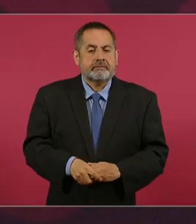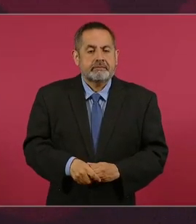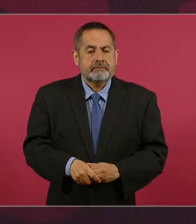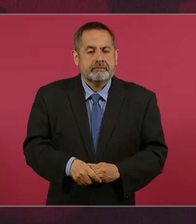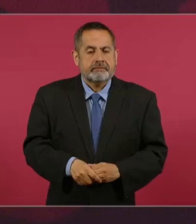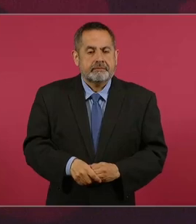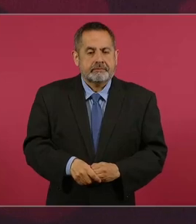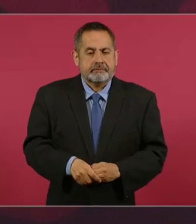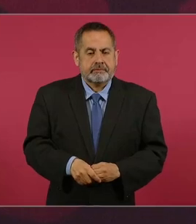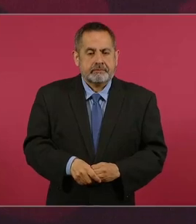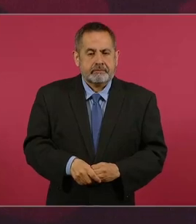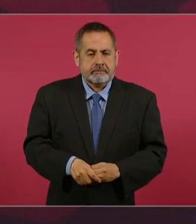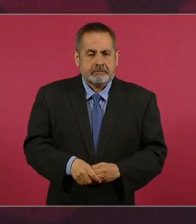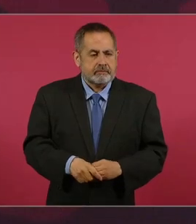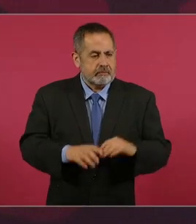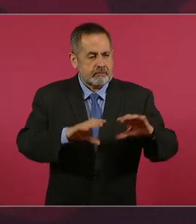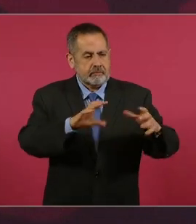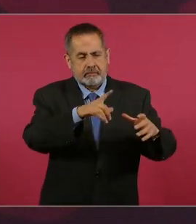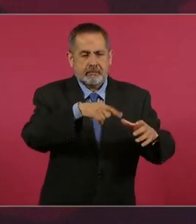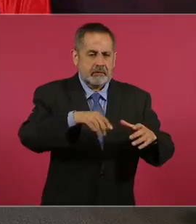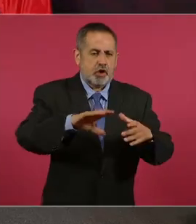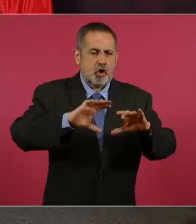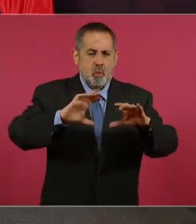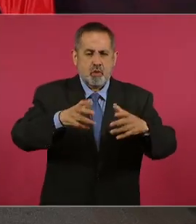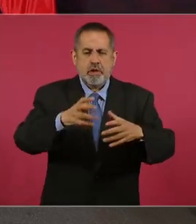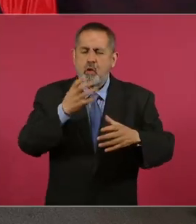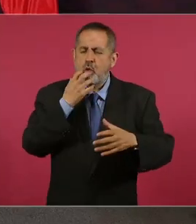hasta la comunidad judía, ¿no?